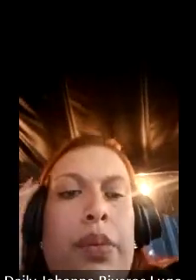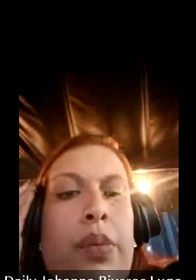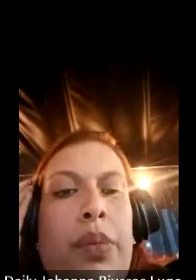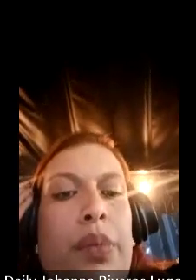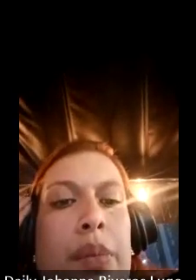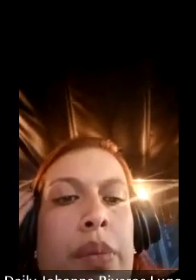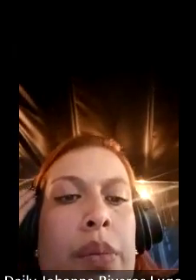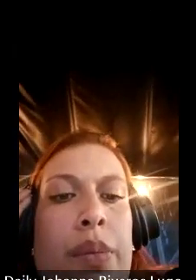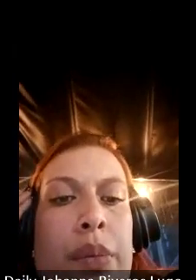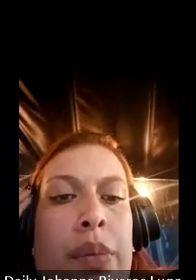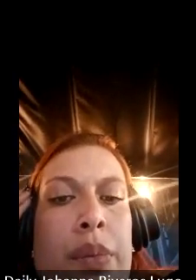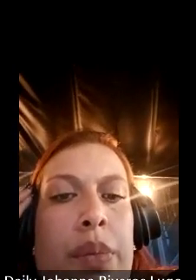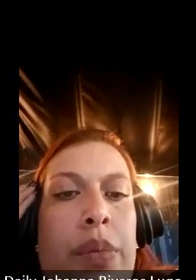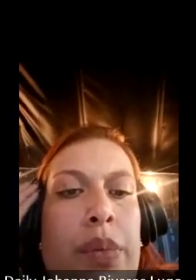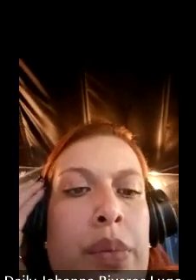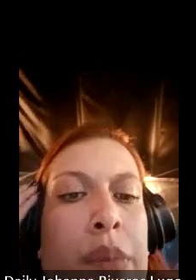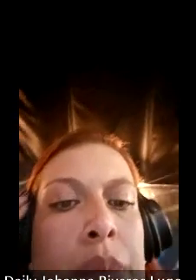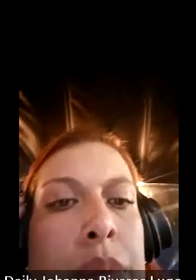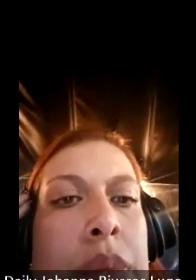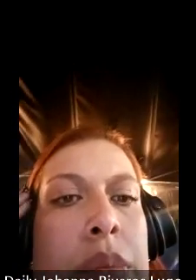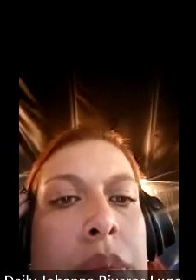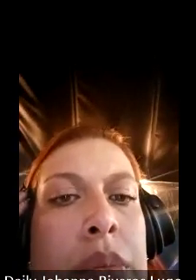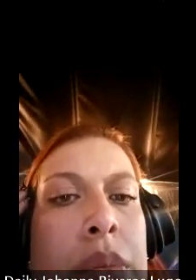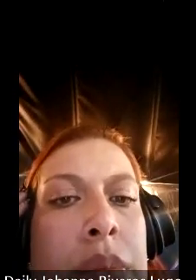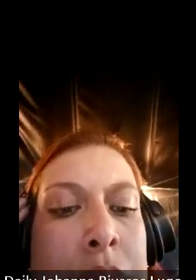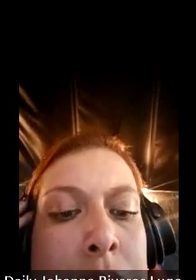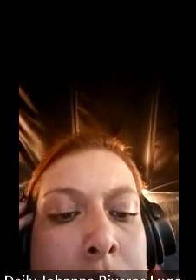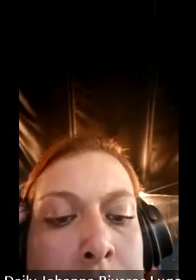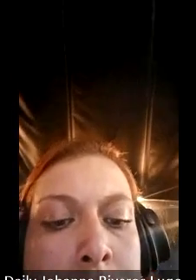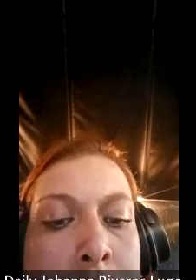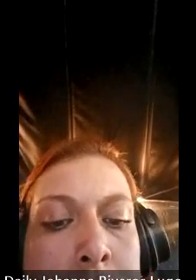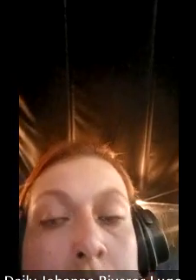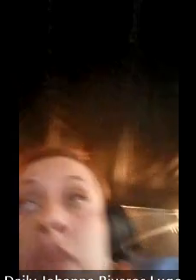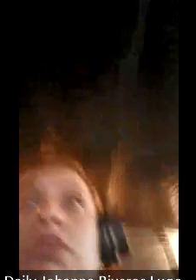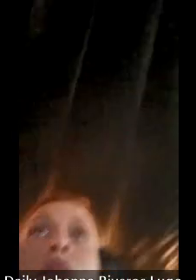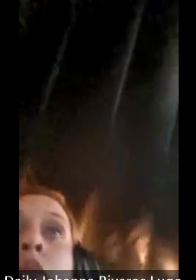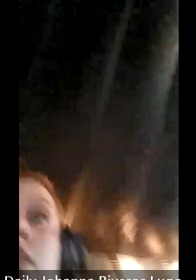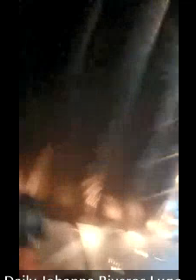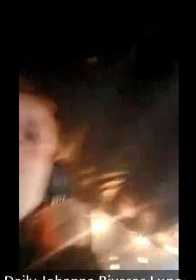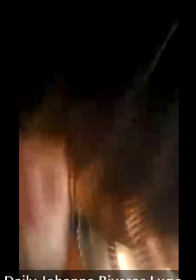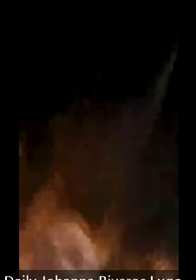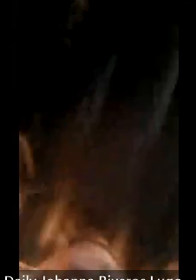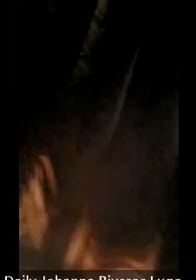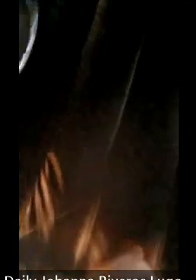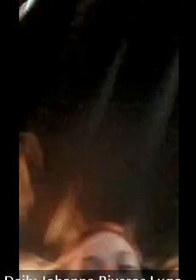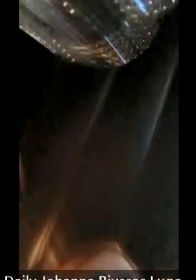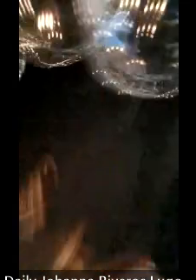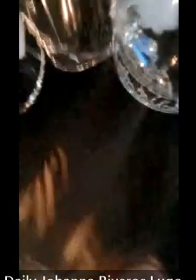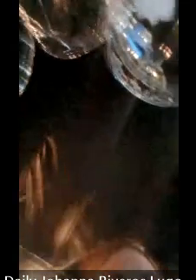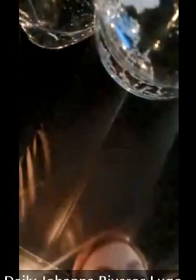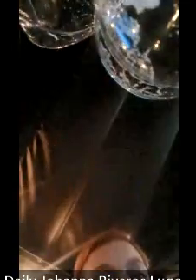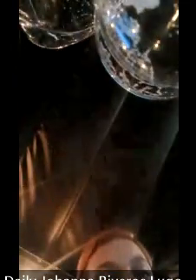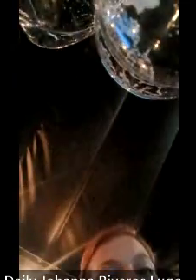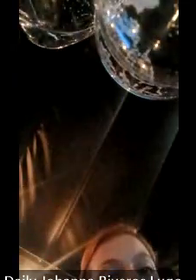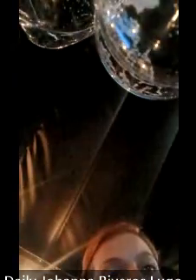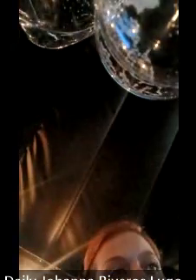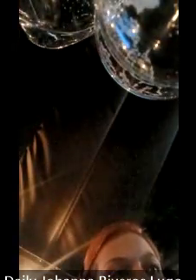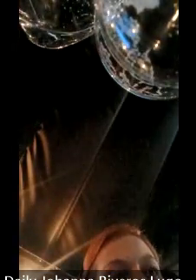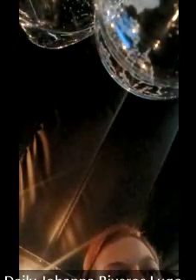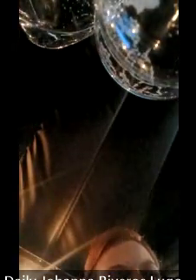fichas de análisis y desarrollo de software. Ya con ustedes habíamos venido trabajando el componente de